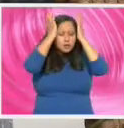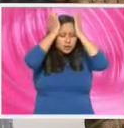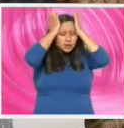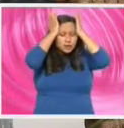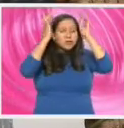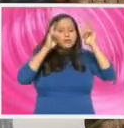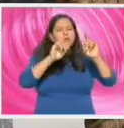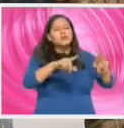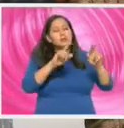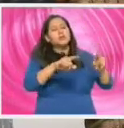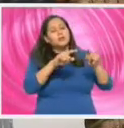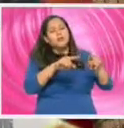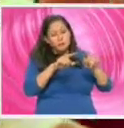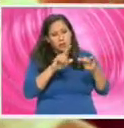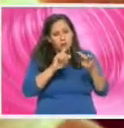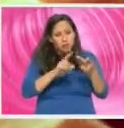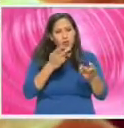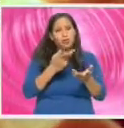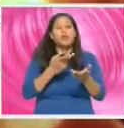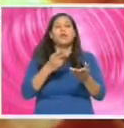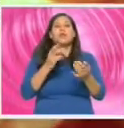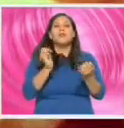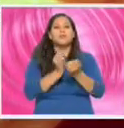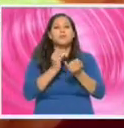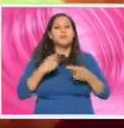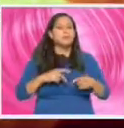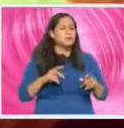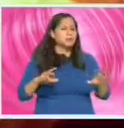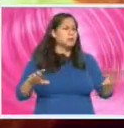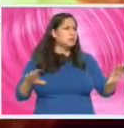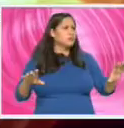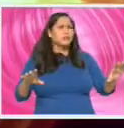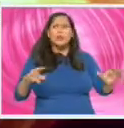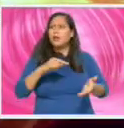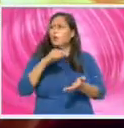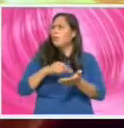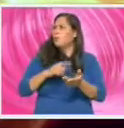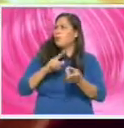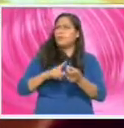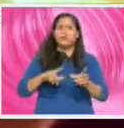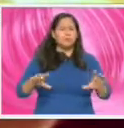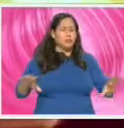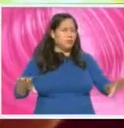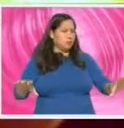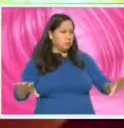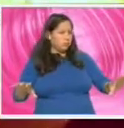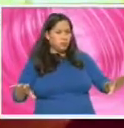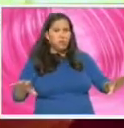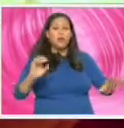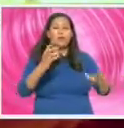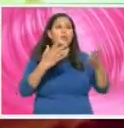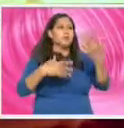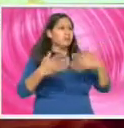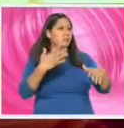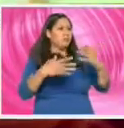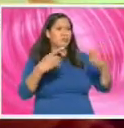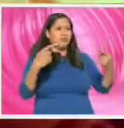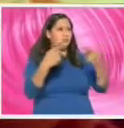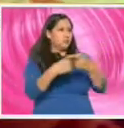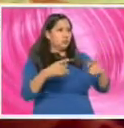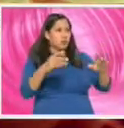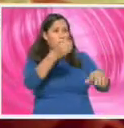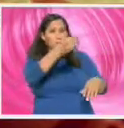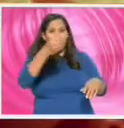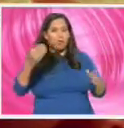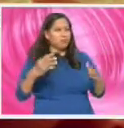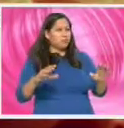convulsiones, o que la persona se empiece a desorientar y no sepa dónde está, o empiece a hablar de forma incoherente, que no tenga razón